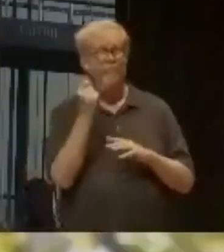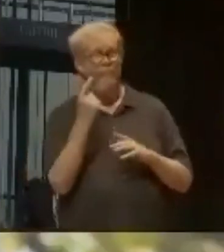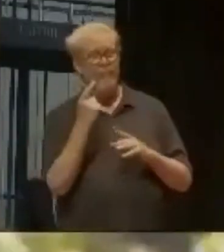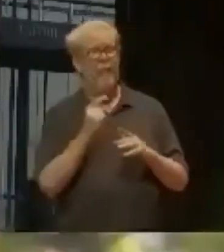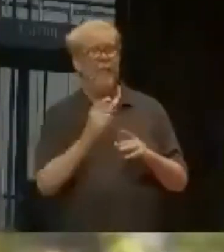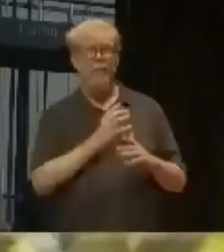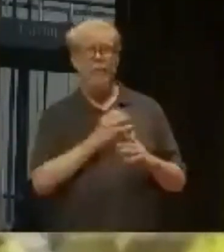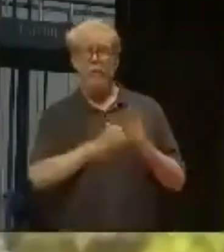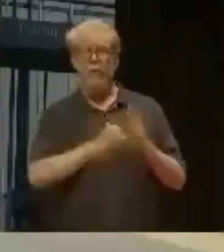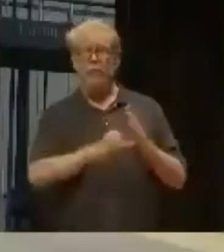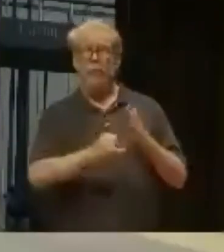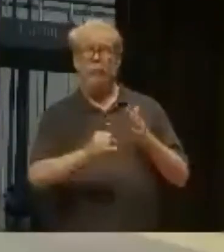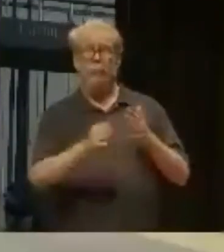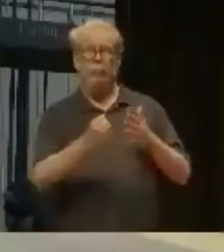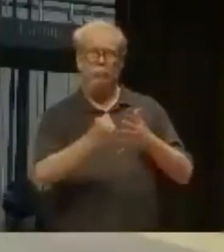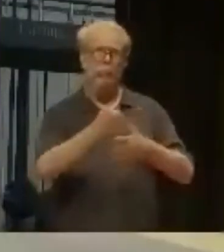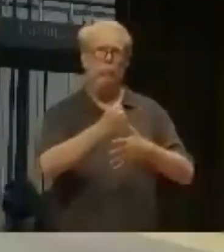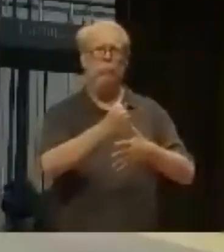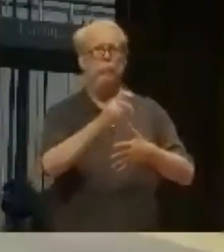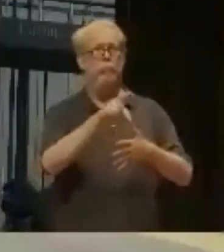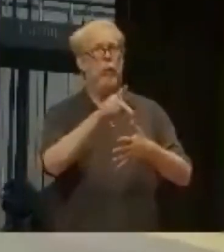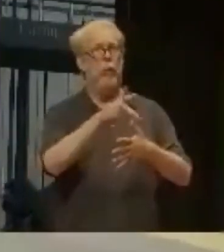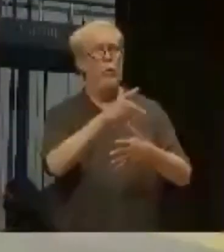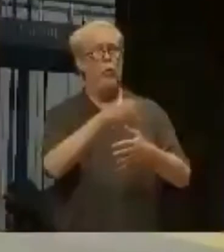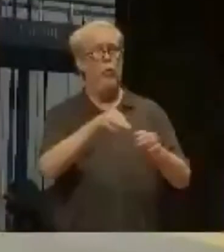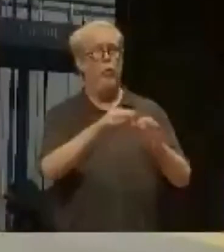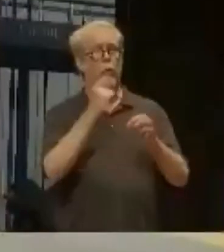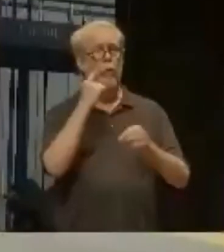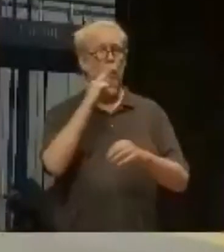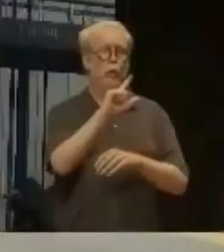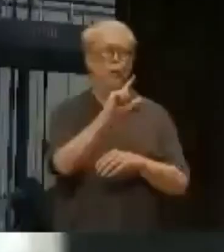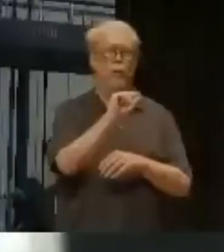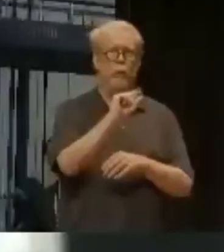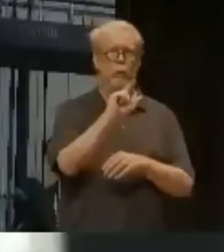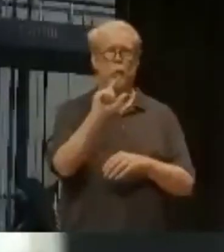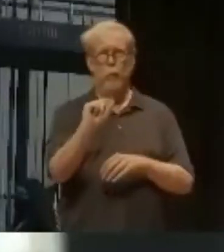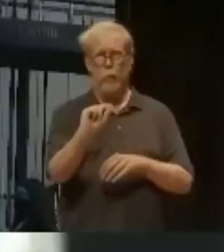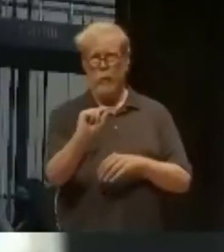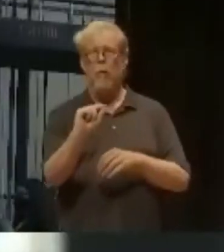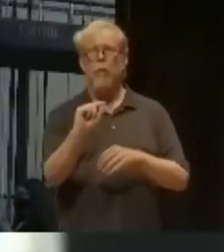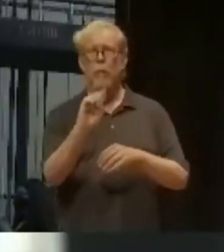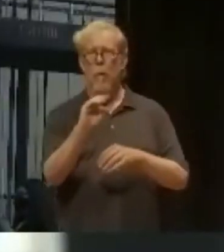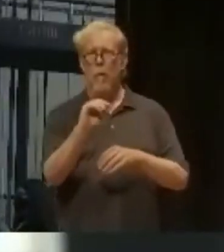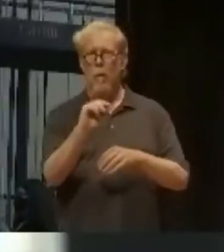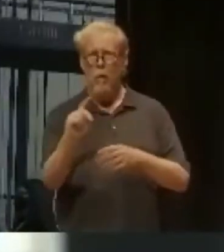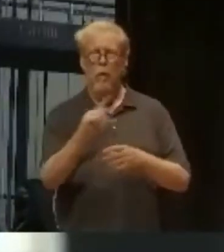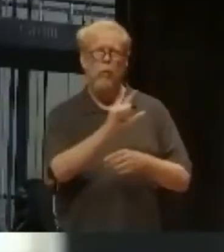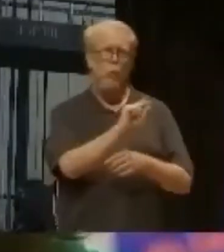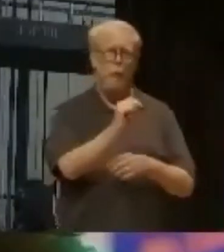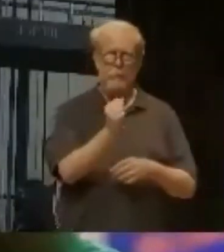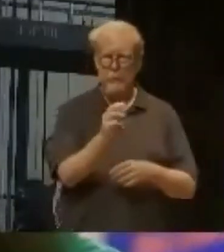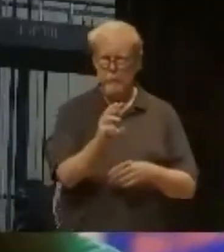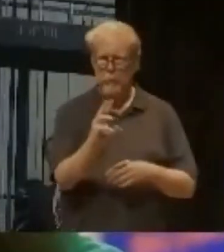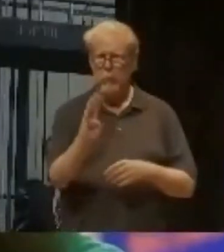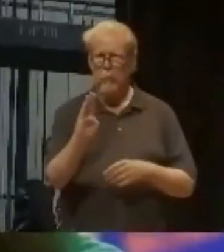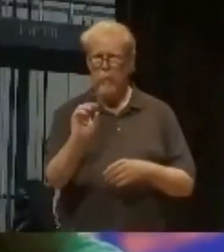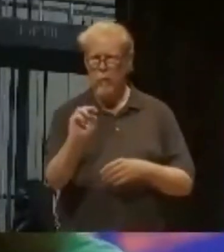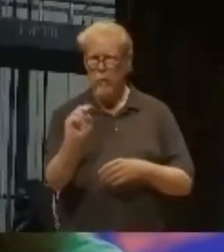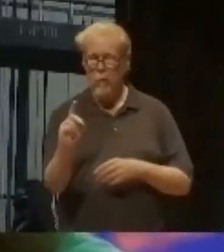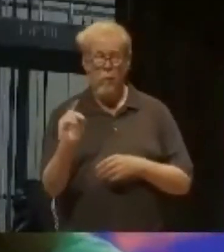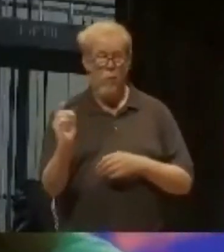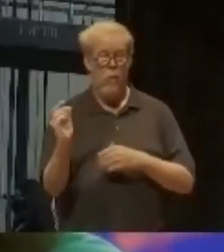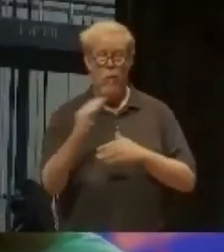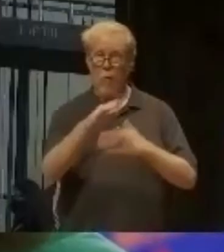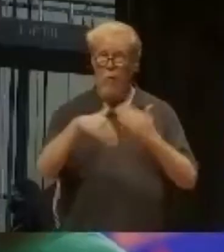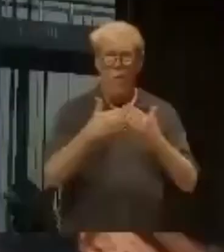y las instalaciones y programas son una prioridad en el bono del 2016 y 2020. Todos nuestros estudiantes de la